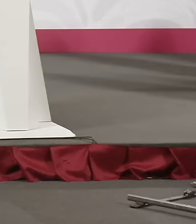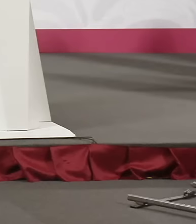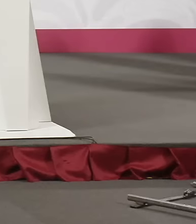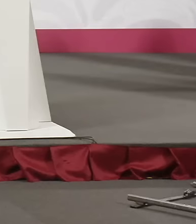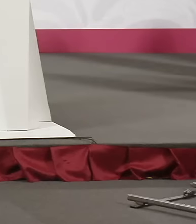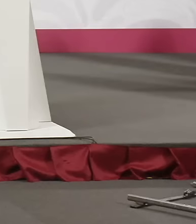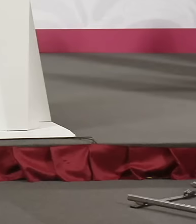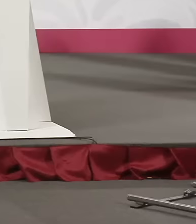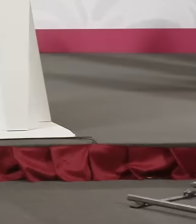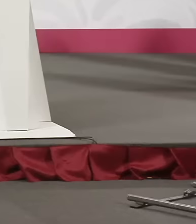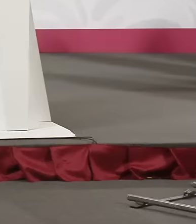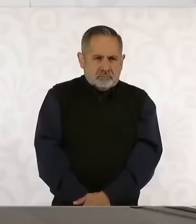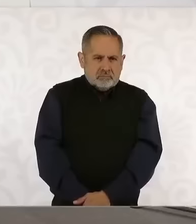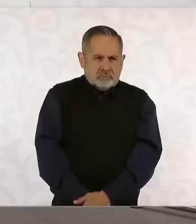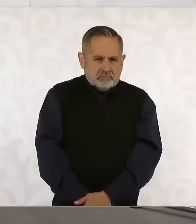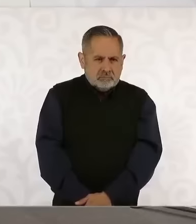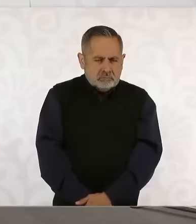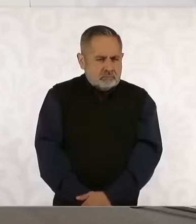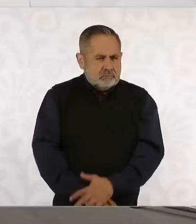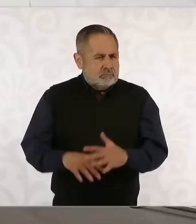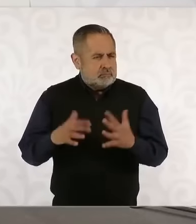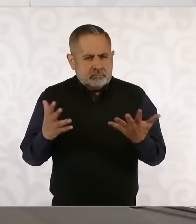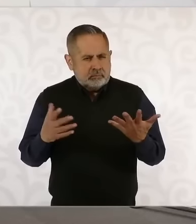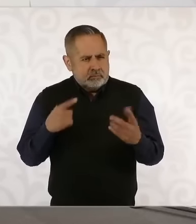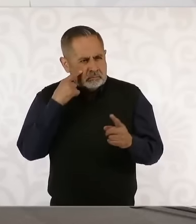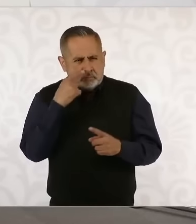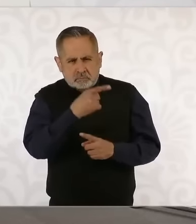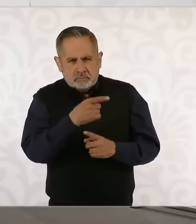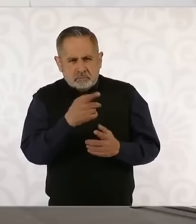El objetivo de lo que se ve